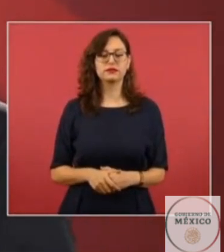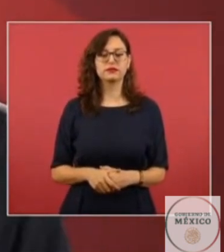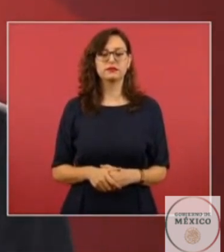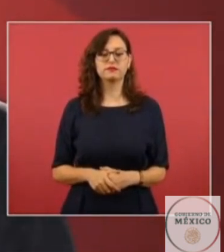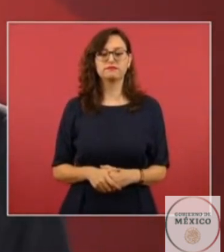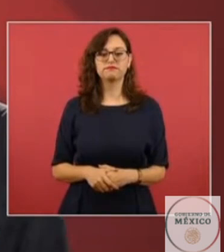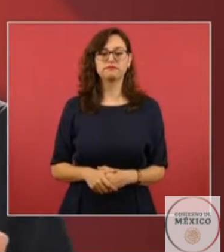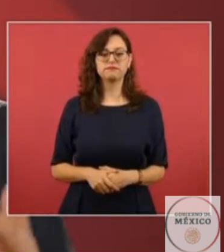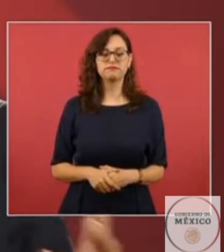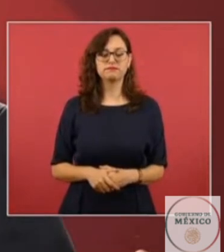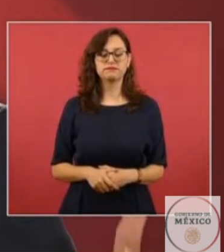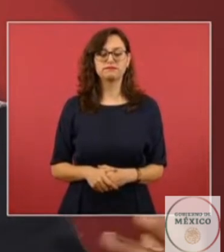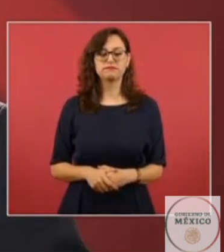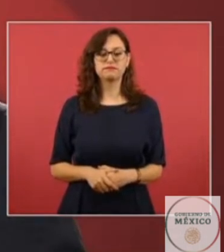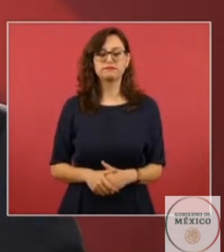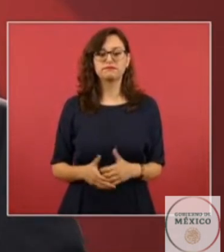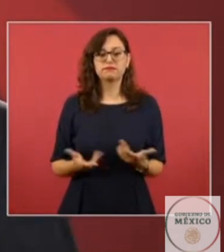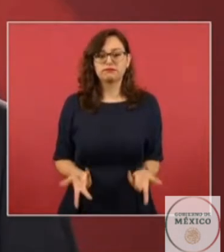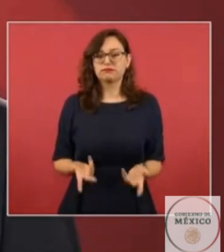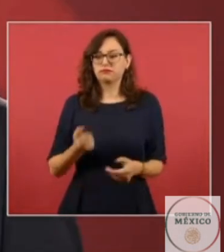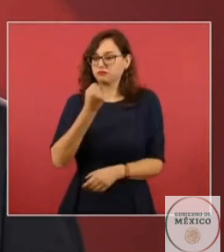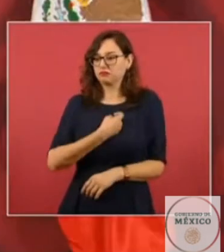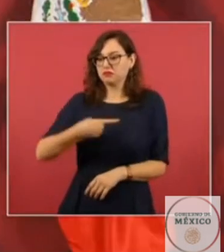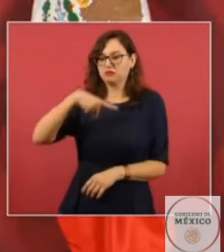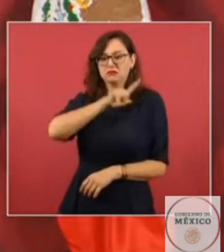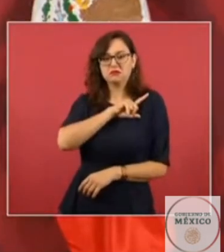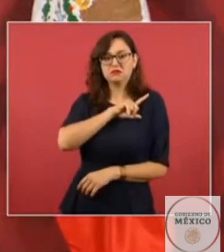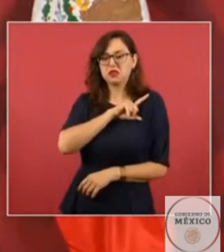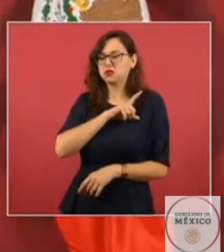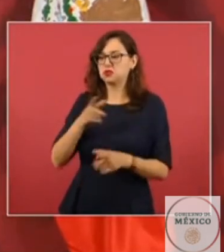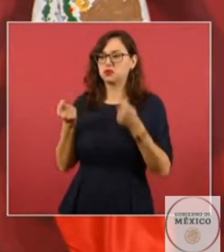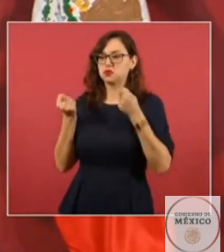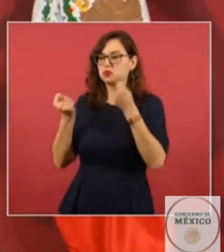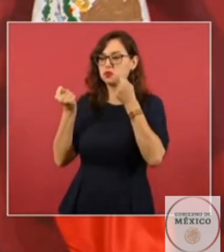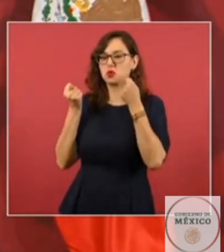Se meten hasta en lo que tiene que ver con la salud.